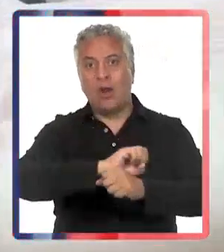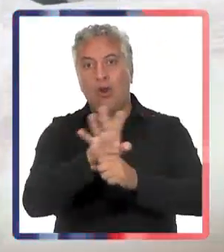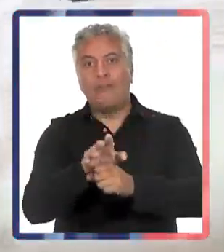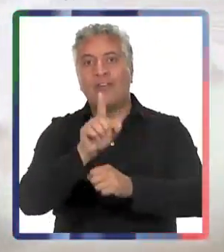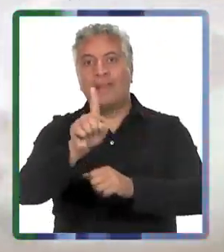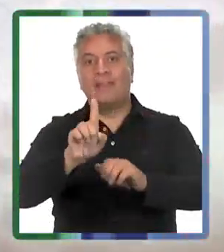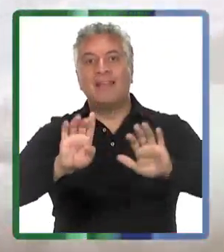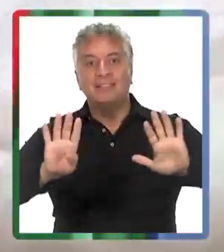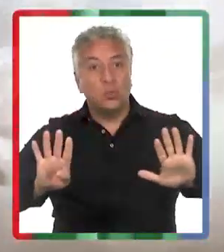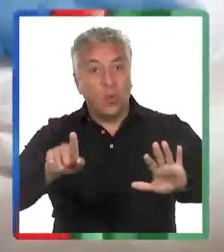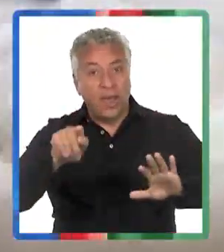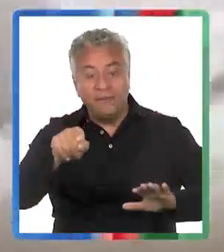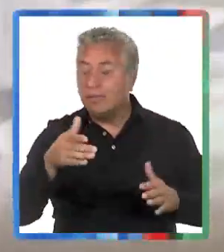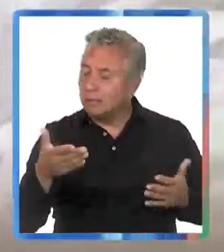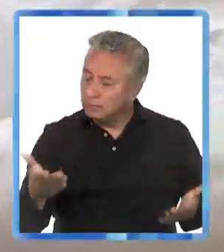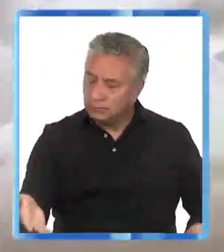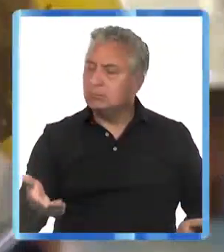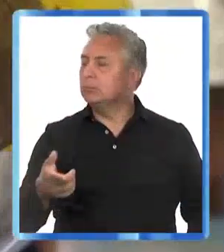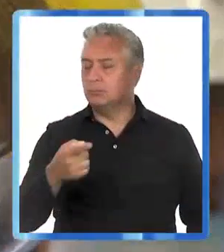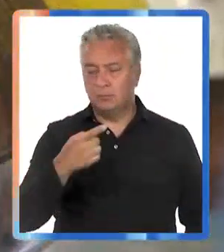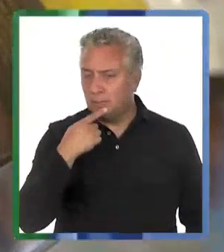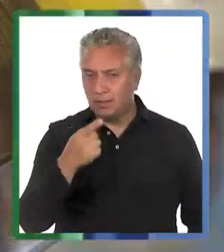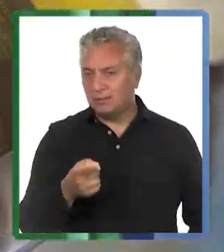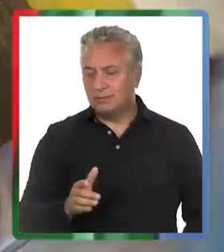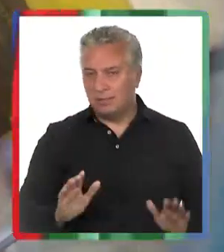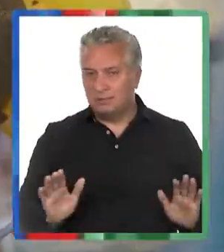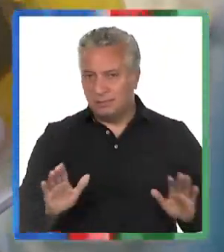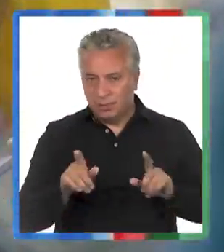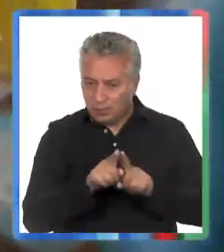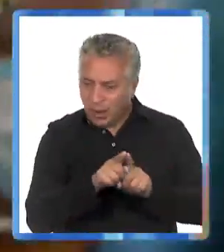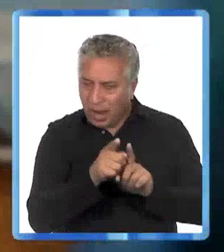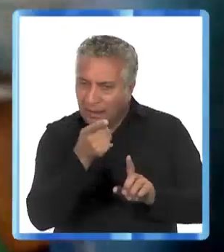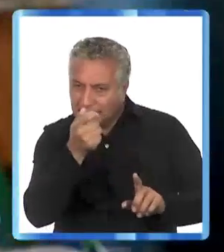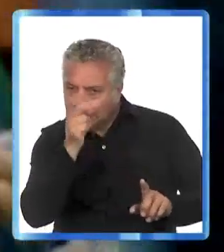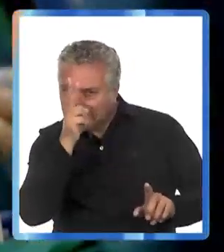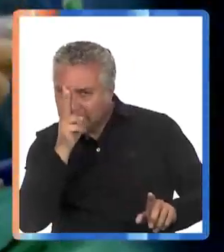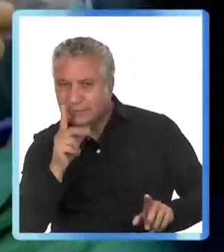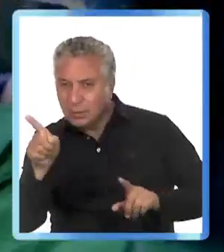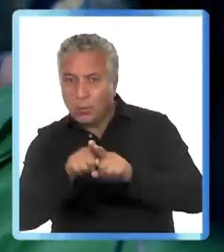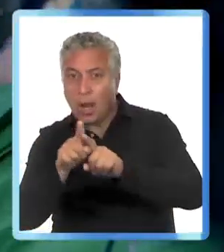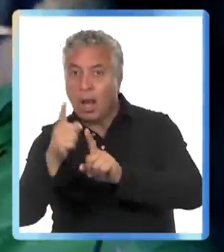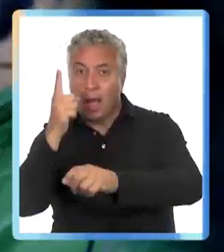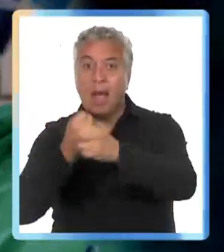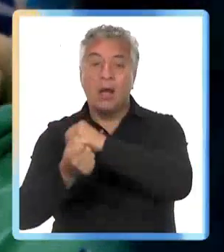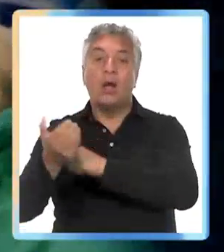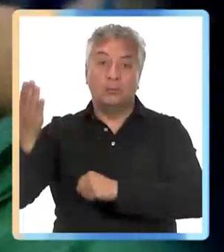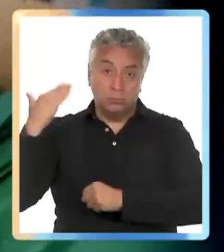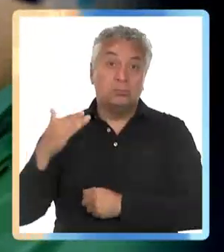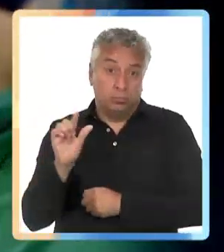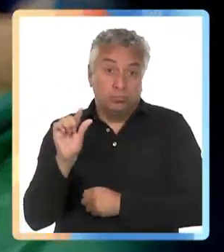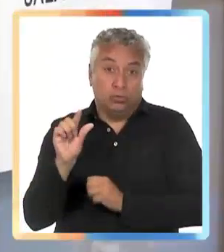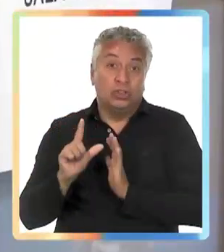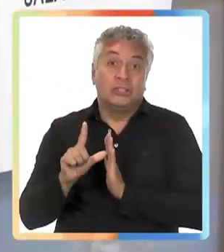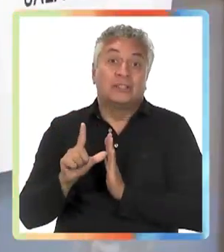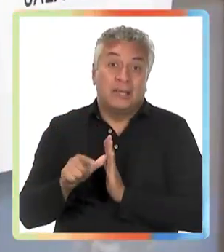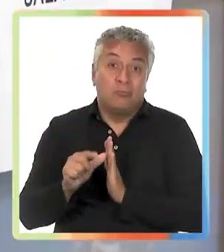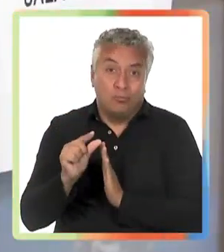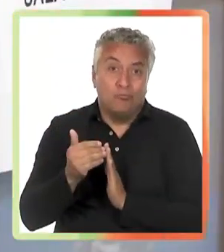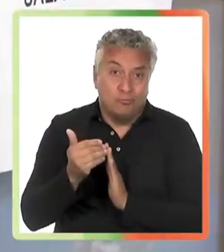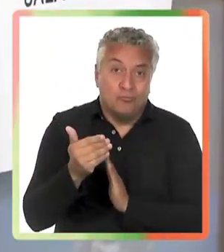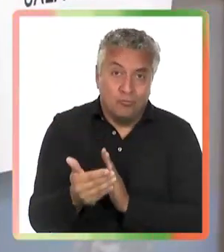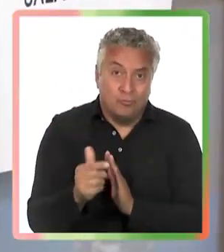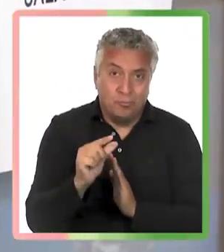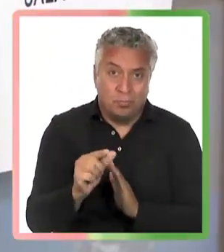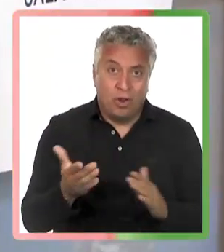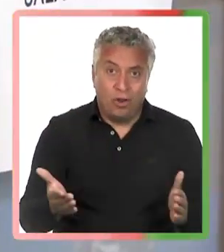consecuencia de COVID-19, no habría razón para que no retomemos una situación similar a la anterior. Puede que nos demoremos un poco